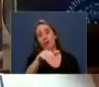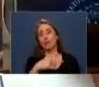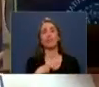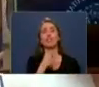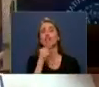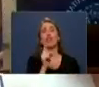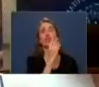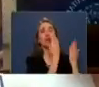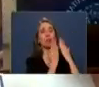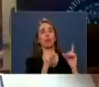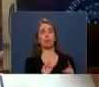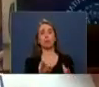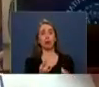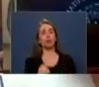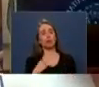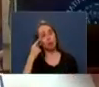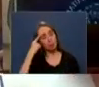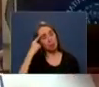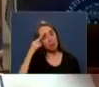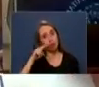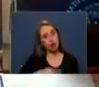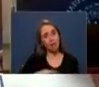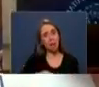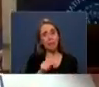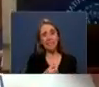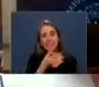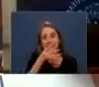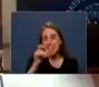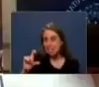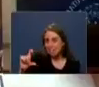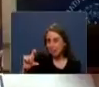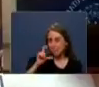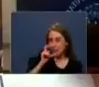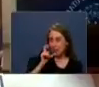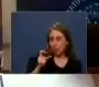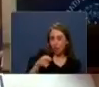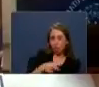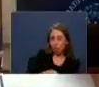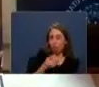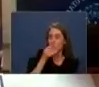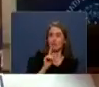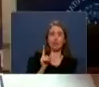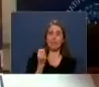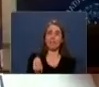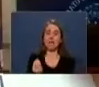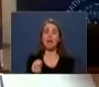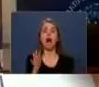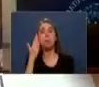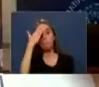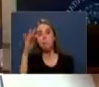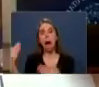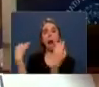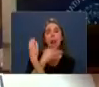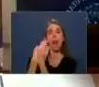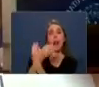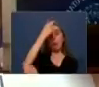cortó y por eso los interpelan, les piden por favor que... Que los represente.